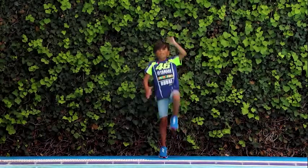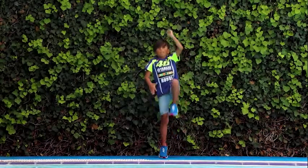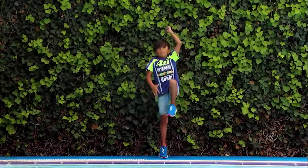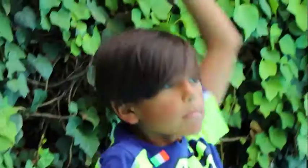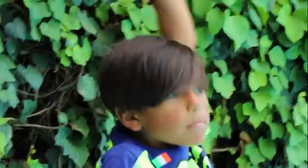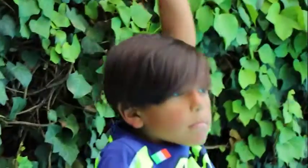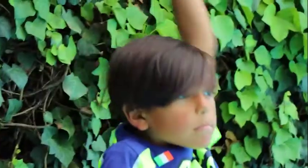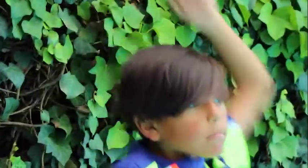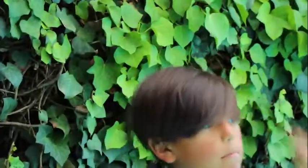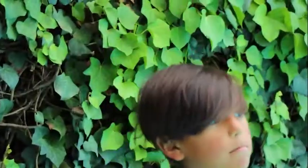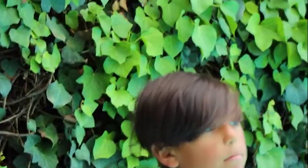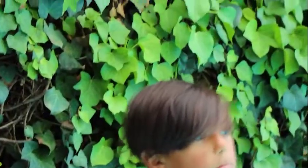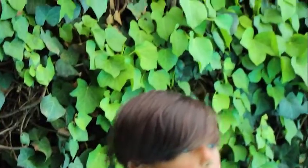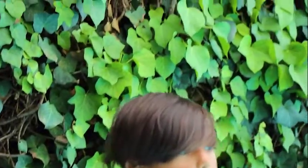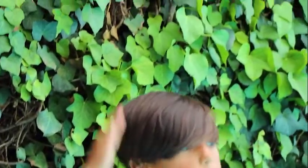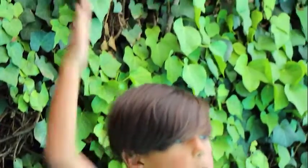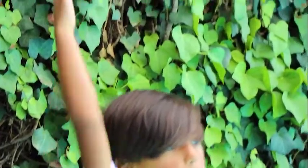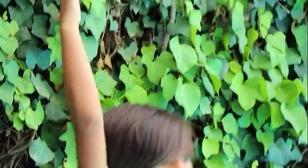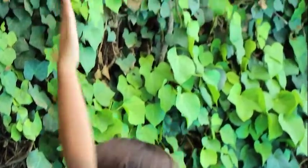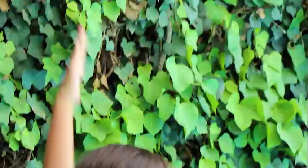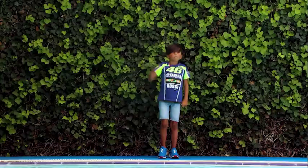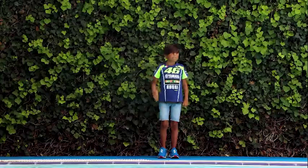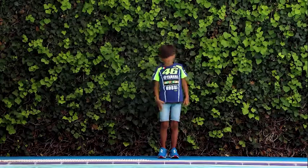pie contrario. Bien.